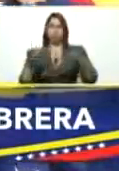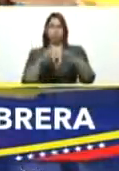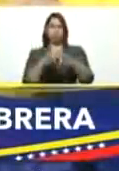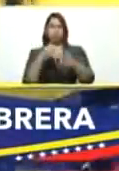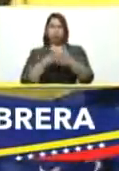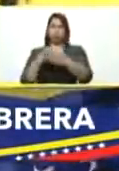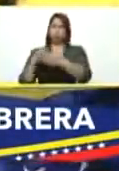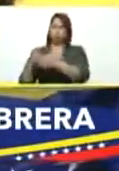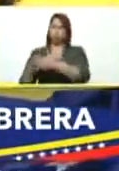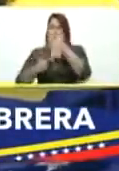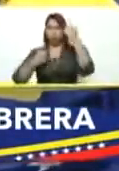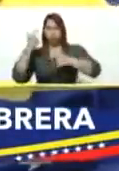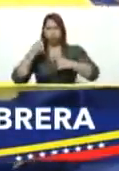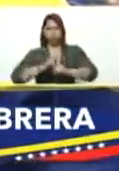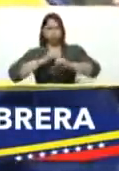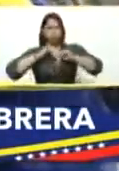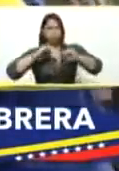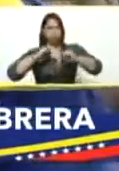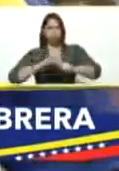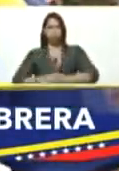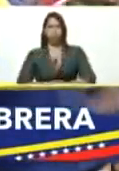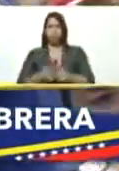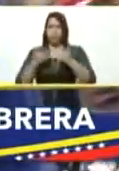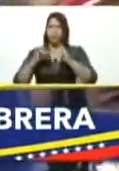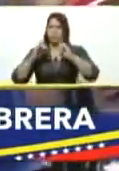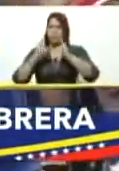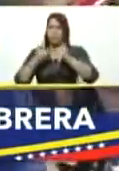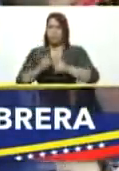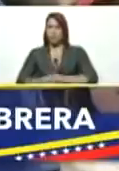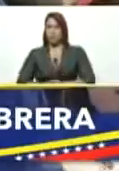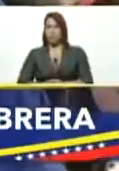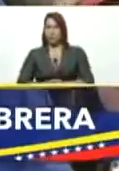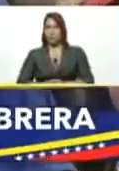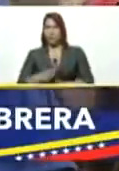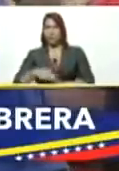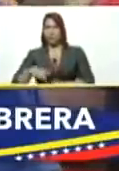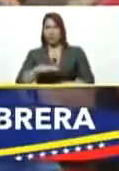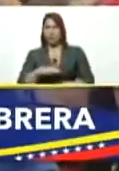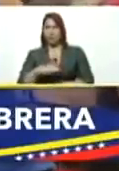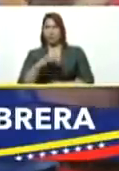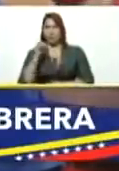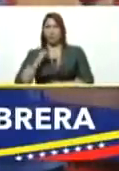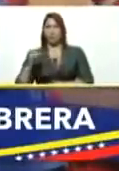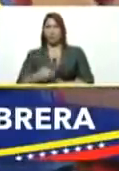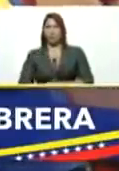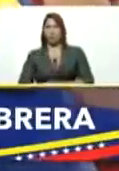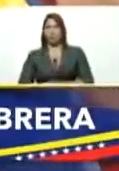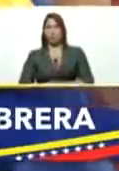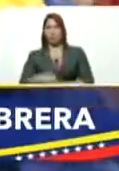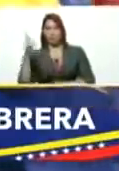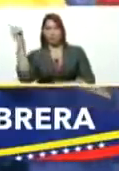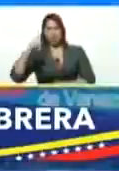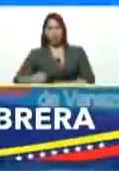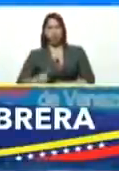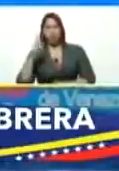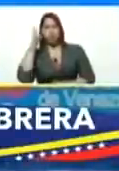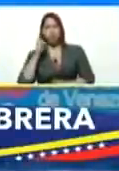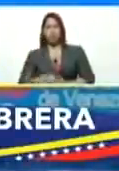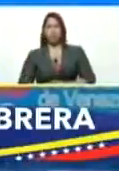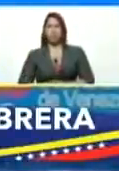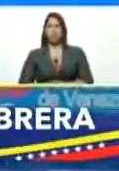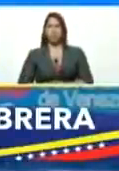ampliamente chavistas desde la cuna del lago de maracaibo y del relámpago del catatumbo más